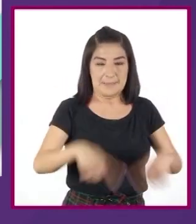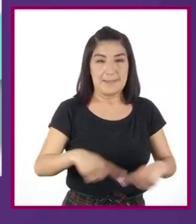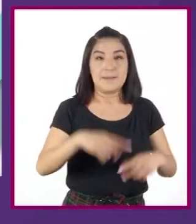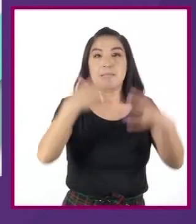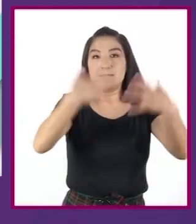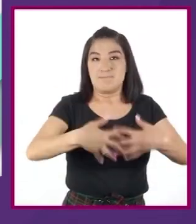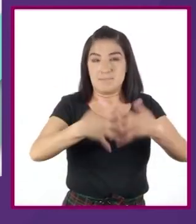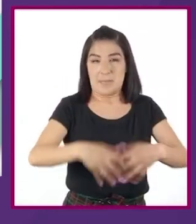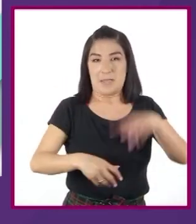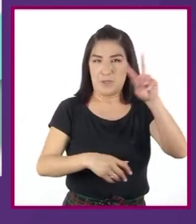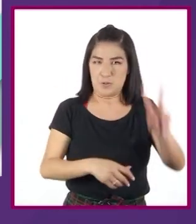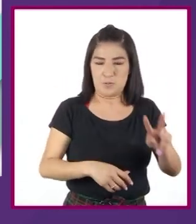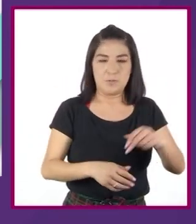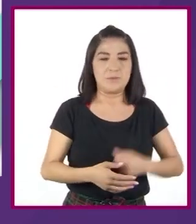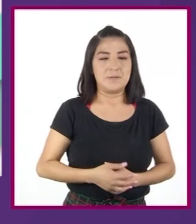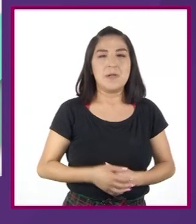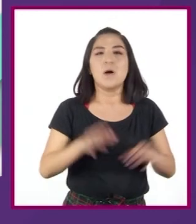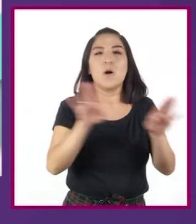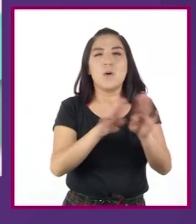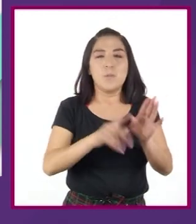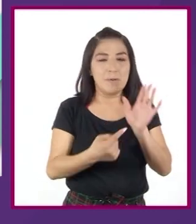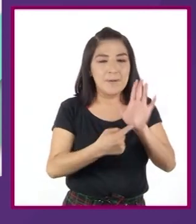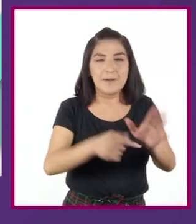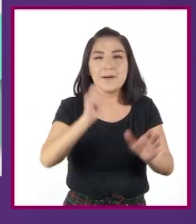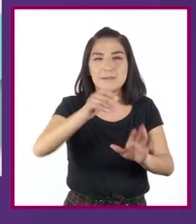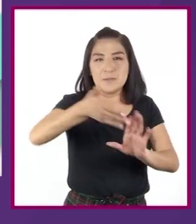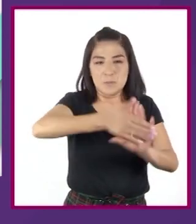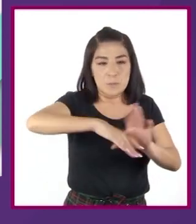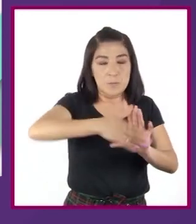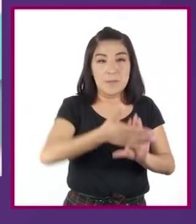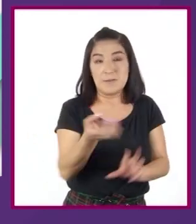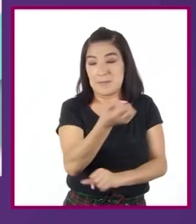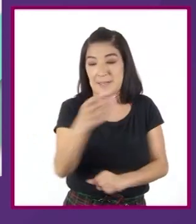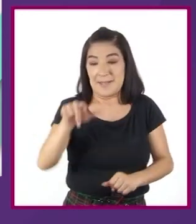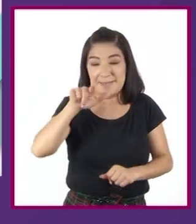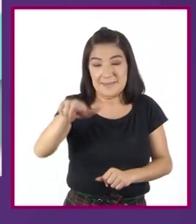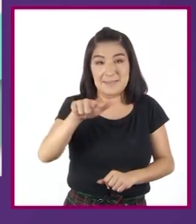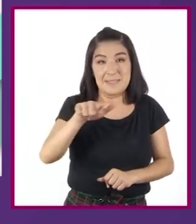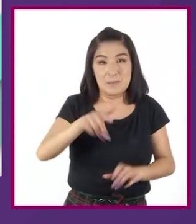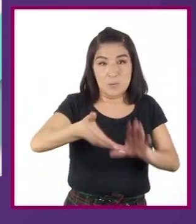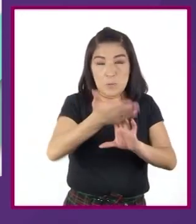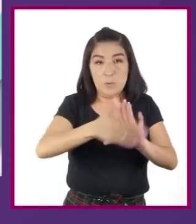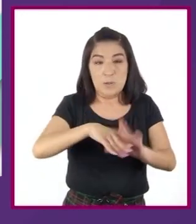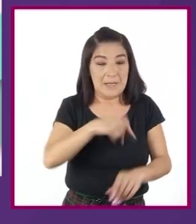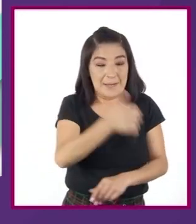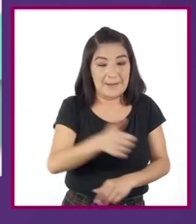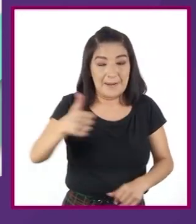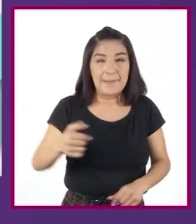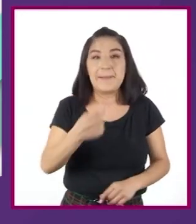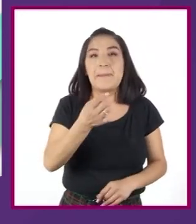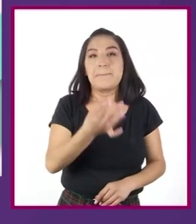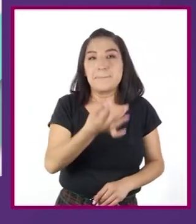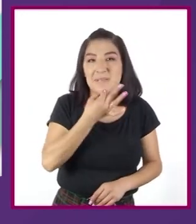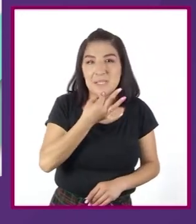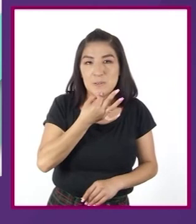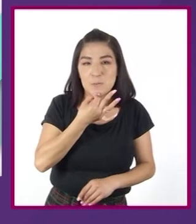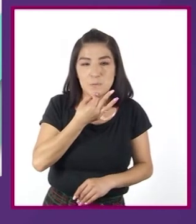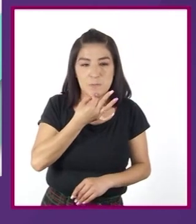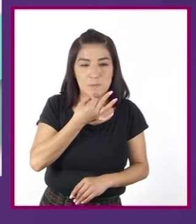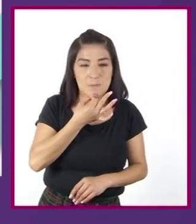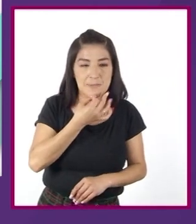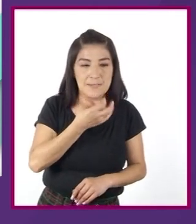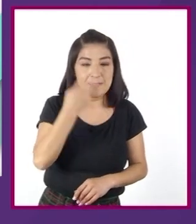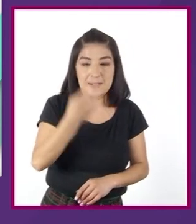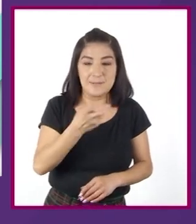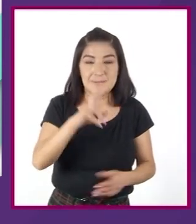un instructivo de una máquina que lava 17 botellas por cada minuto. Con relación a